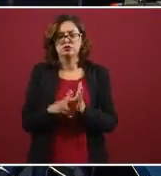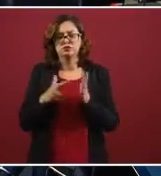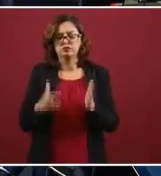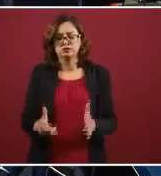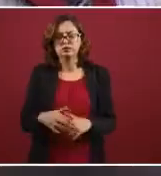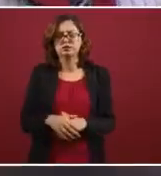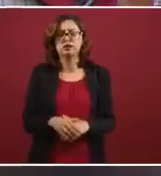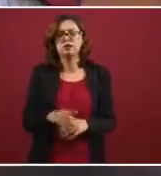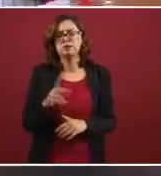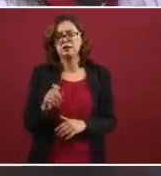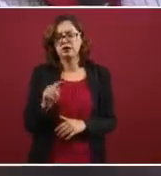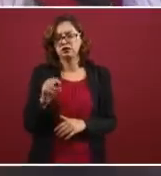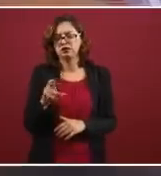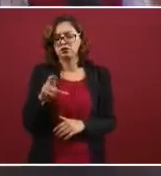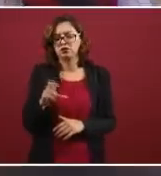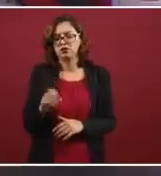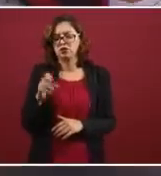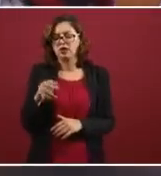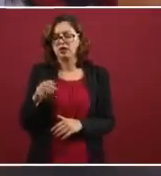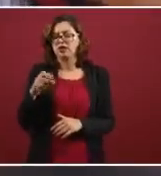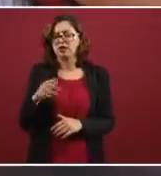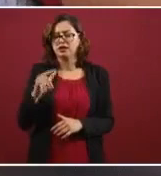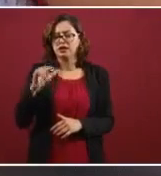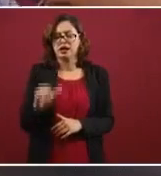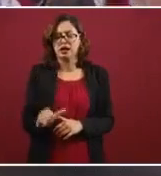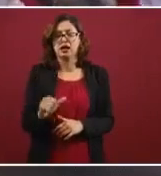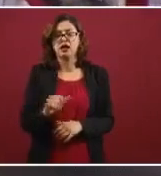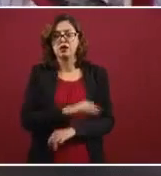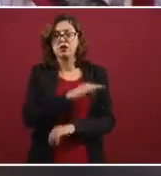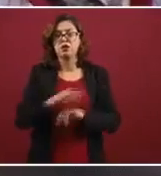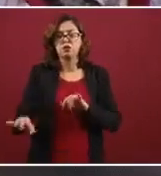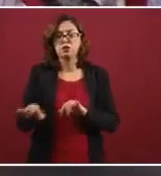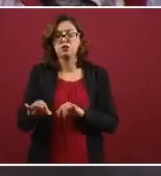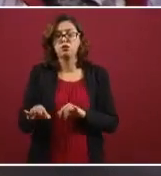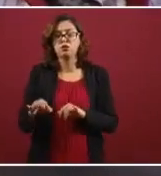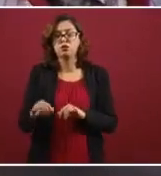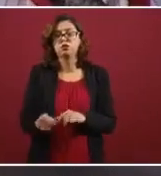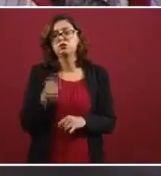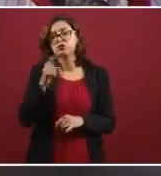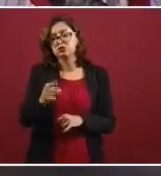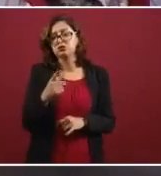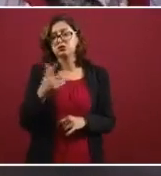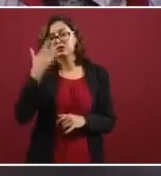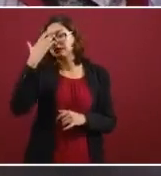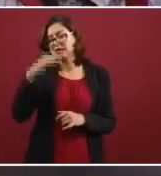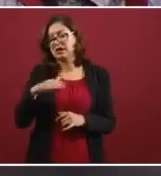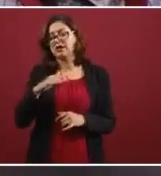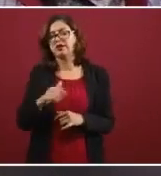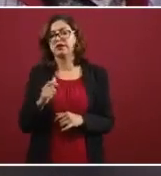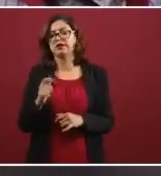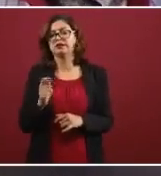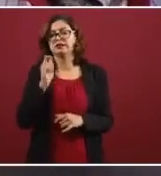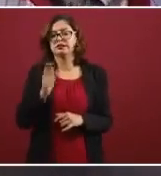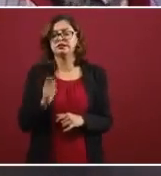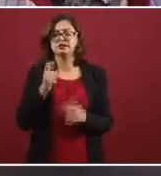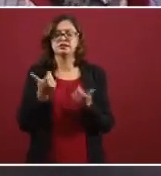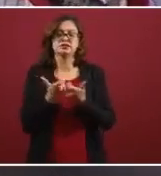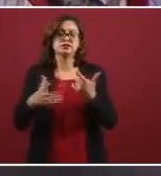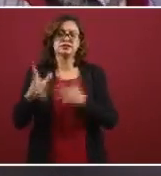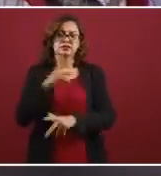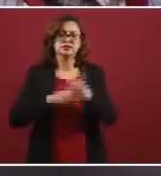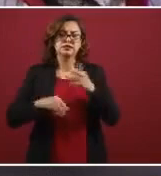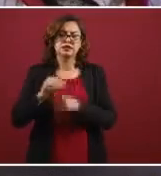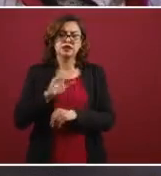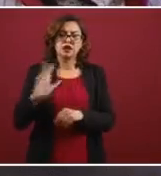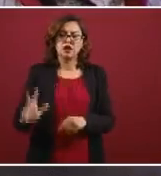finalmente, secretaria, si tendrá usted una radiografía de la situación socioeconómica de